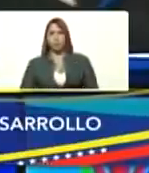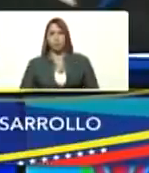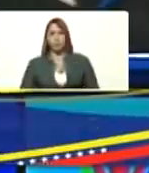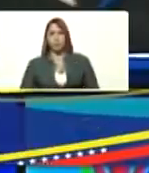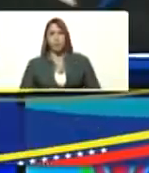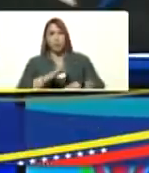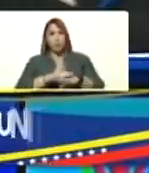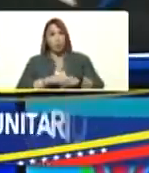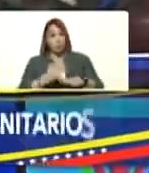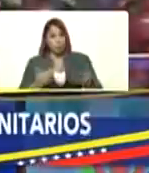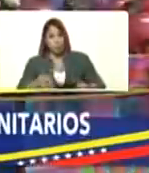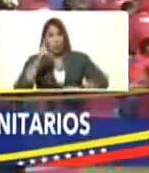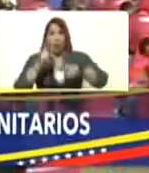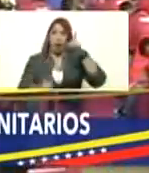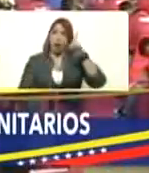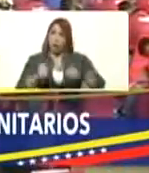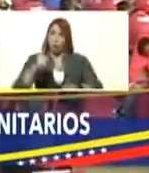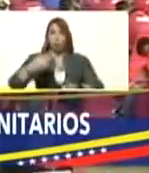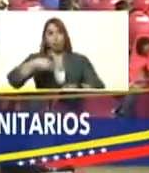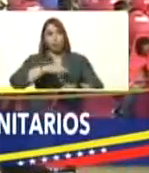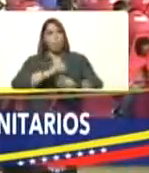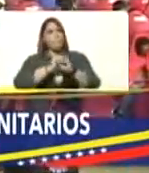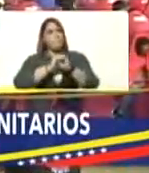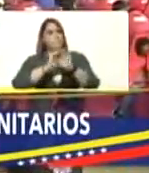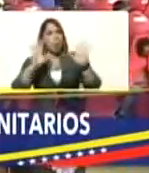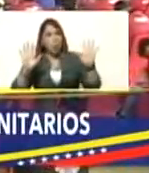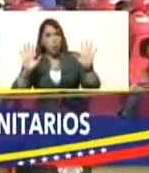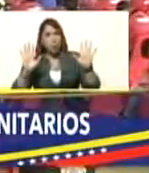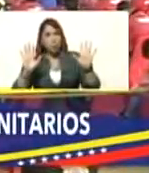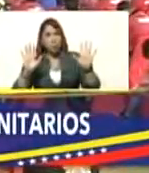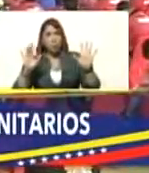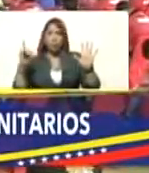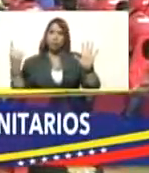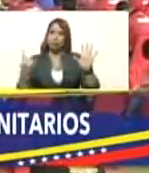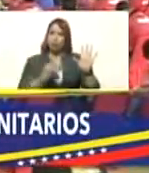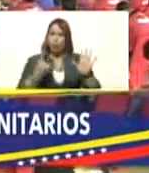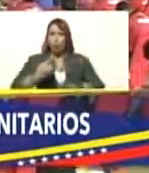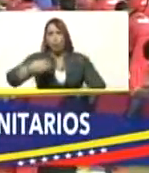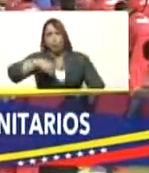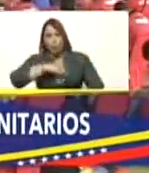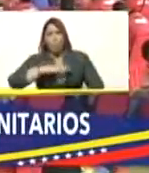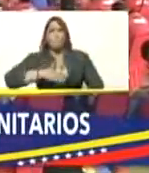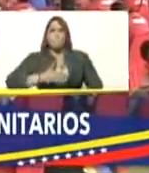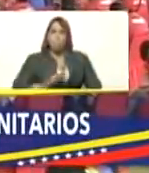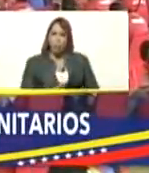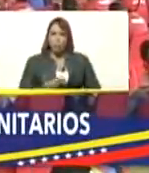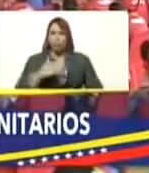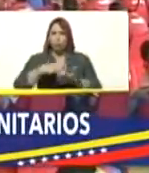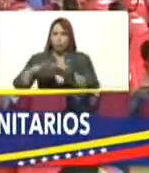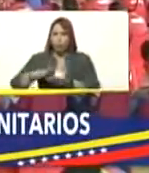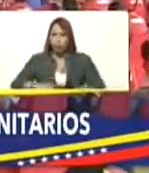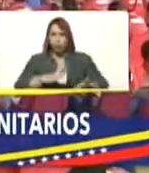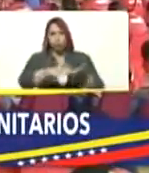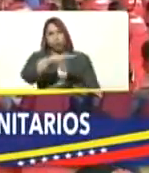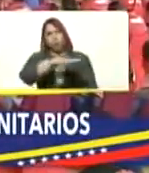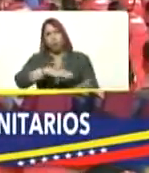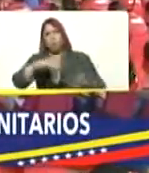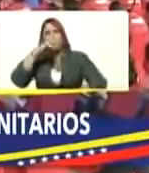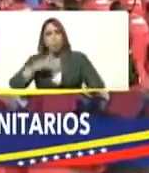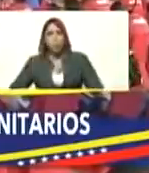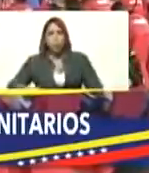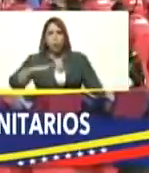Porque si algo estamos claros es que solo nosotros podemos resolver los problemas del